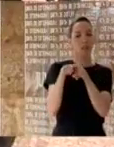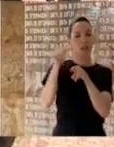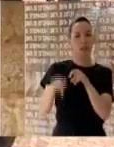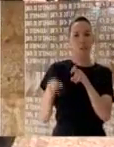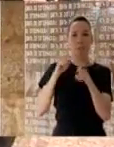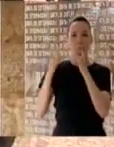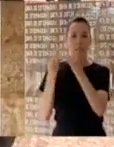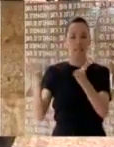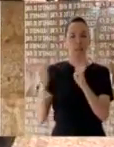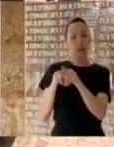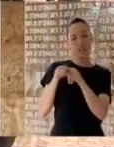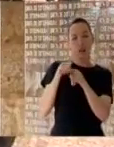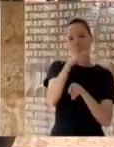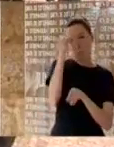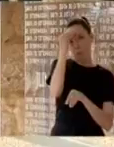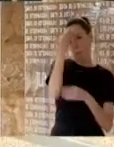reunión?